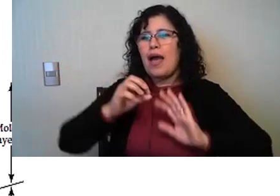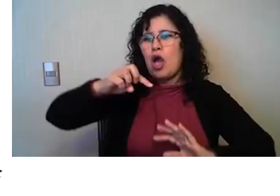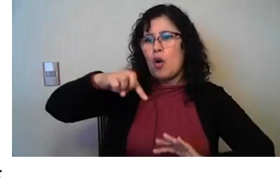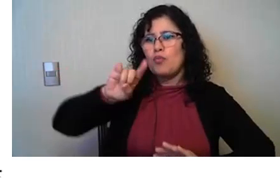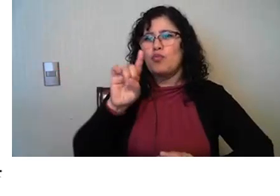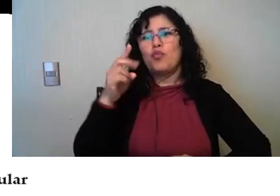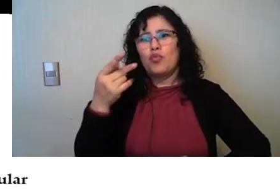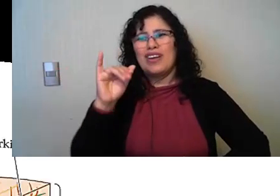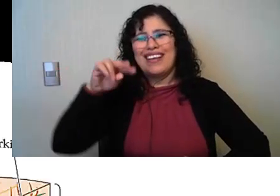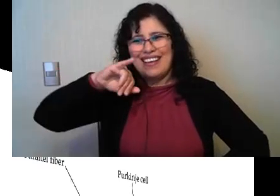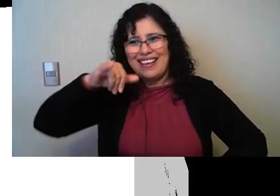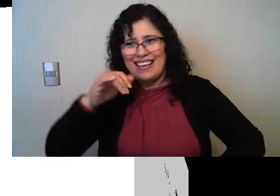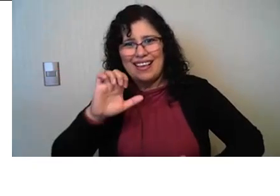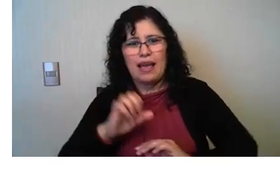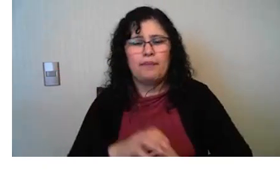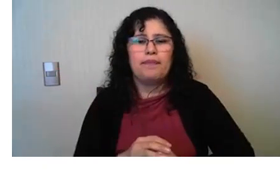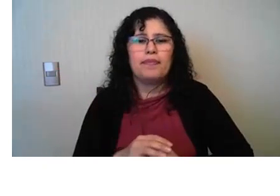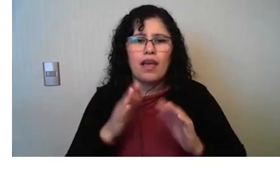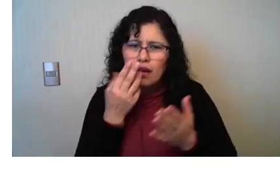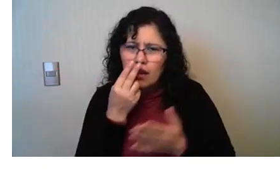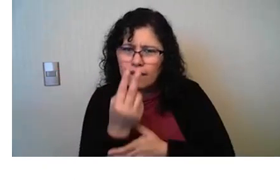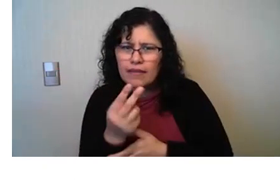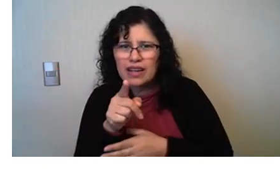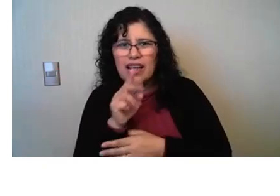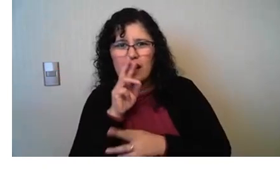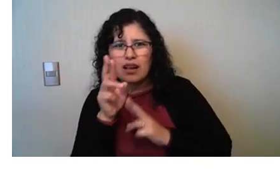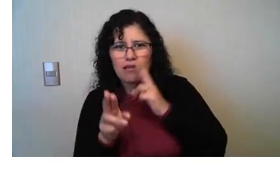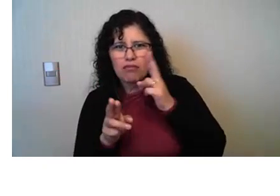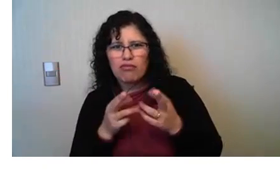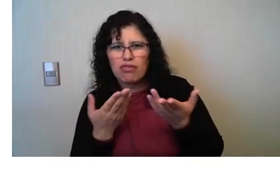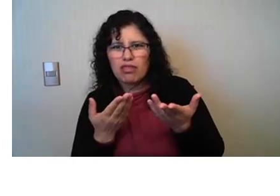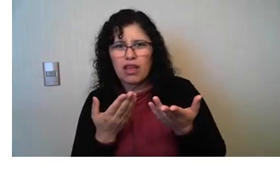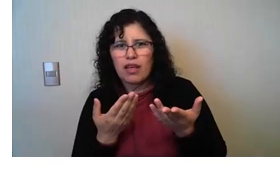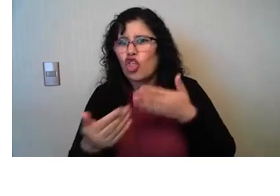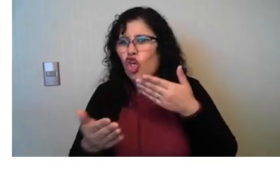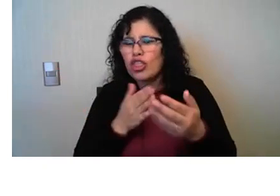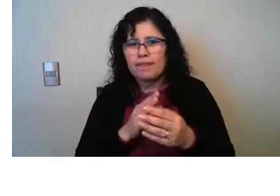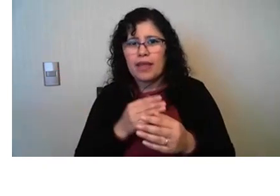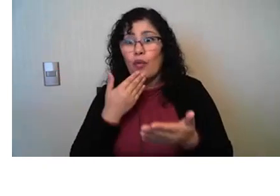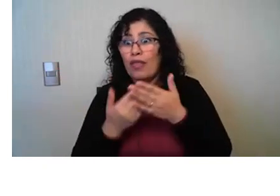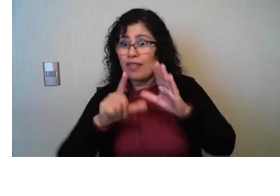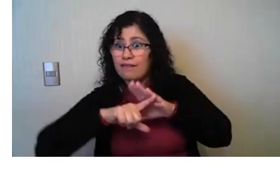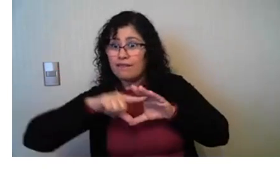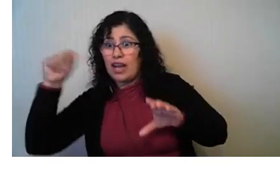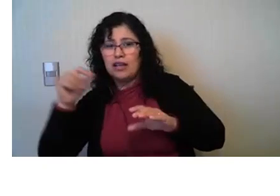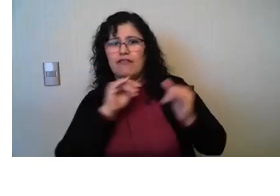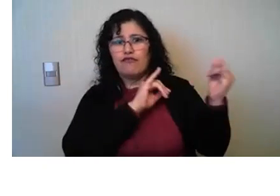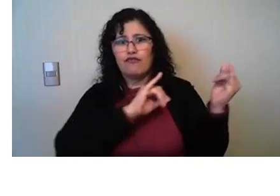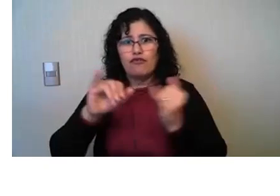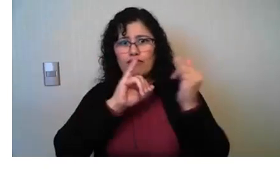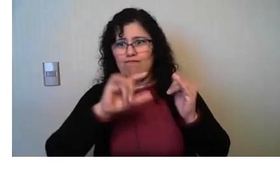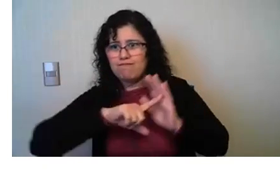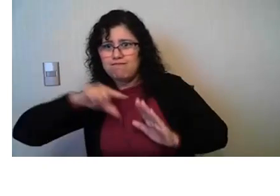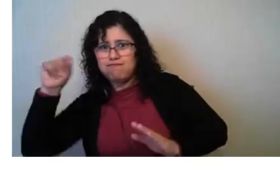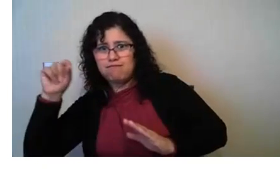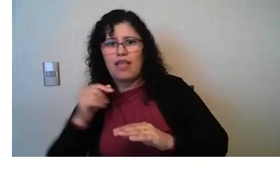respuesta, nos devolvemos hacia atrás, la respuesta de la célula de Purkinje de salida a la información que se está procesando acá,